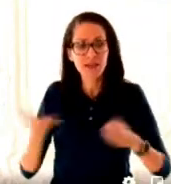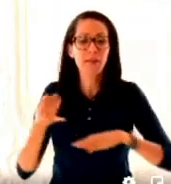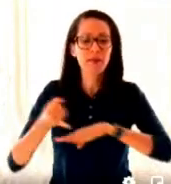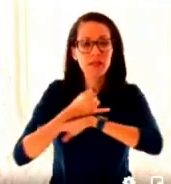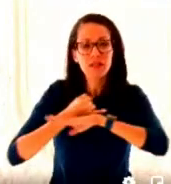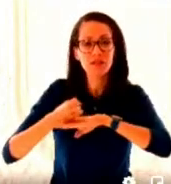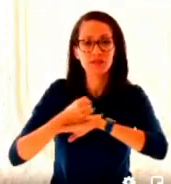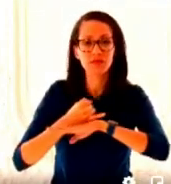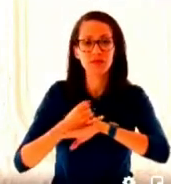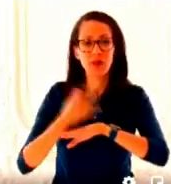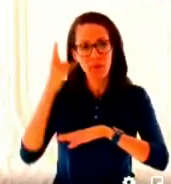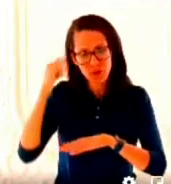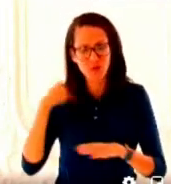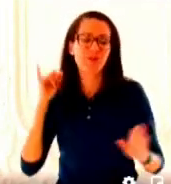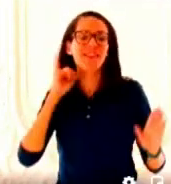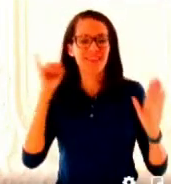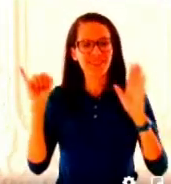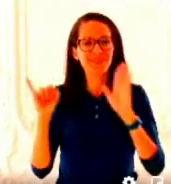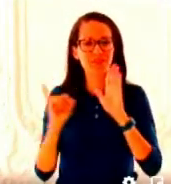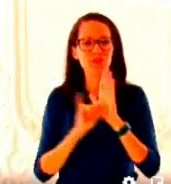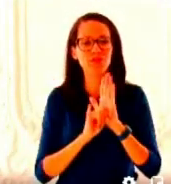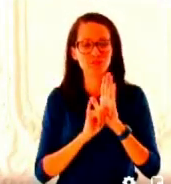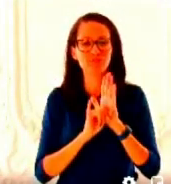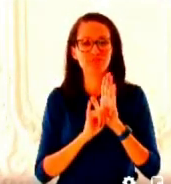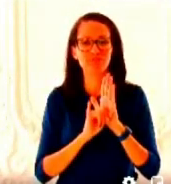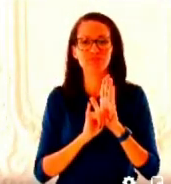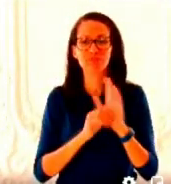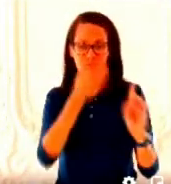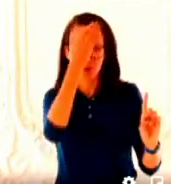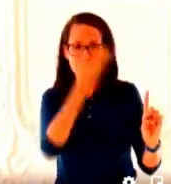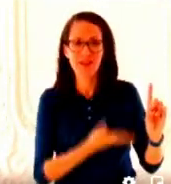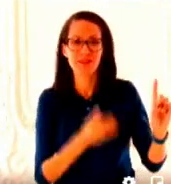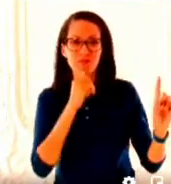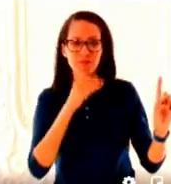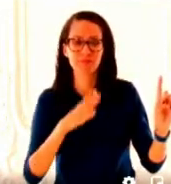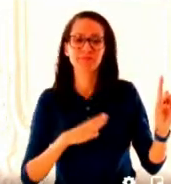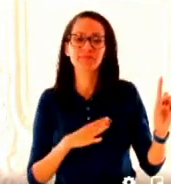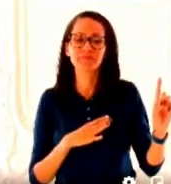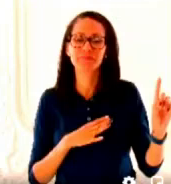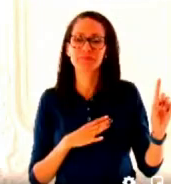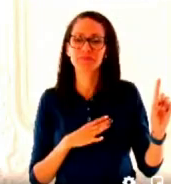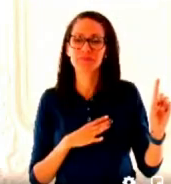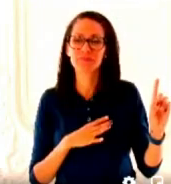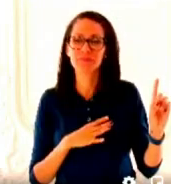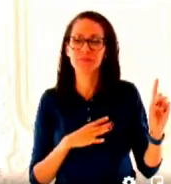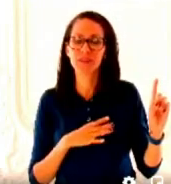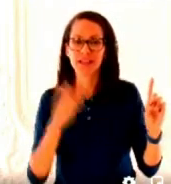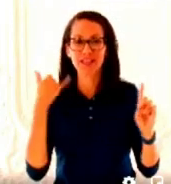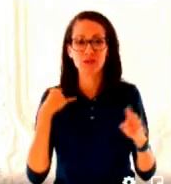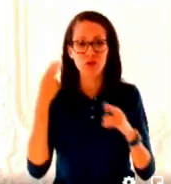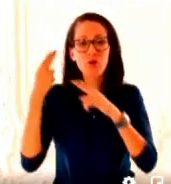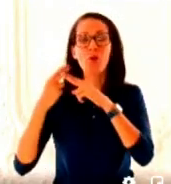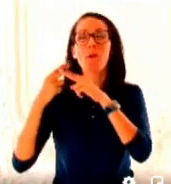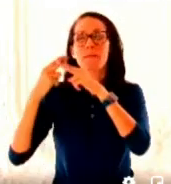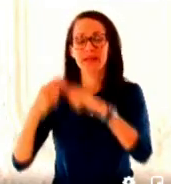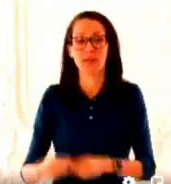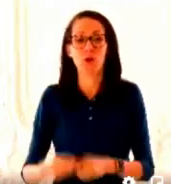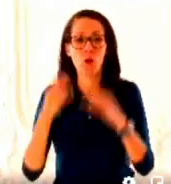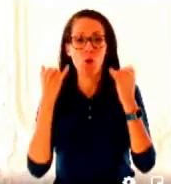Por eso me identifico con esta mujer, la que estoy designando